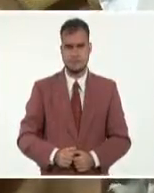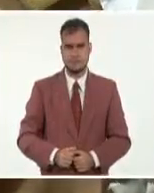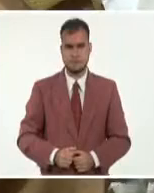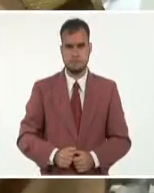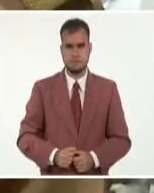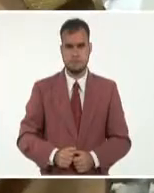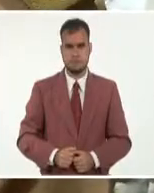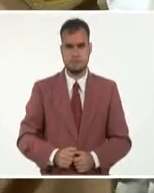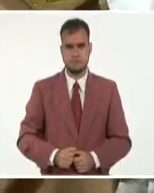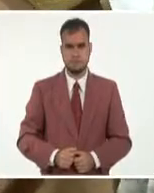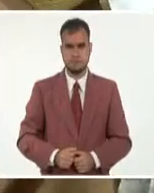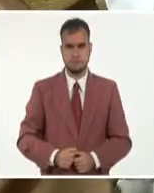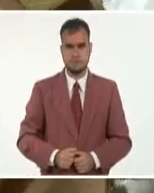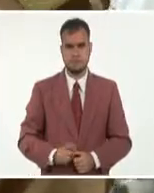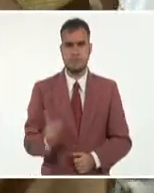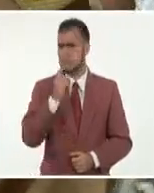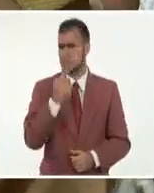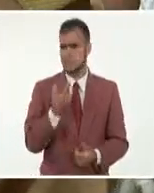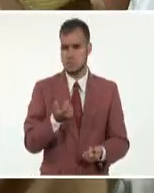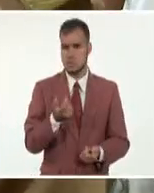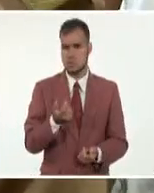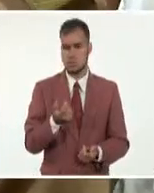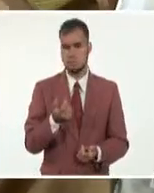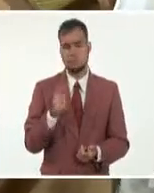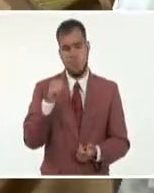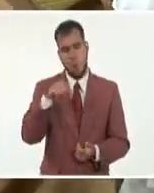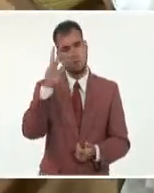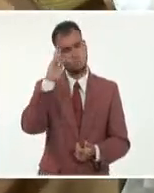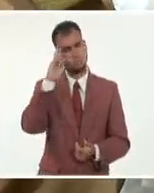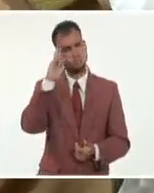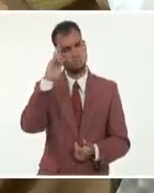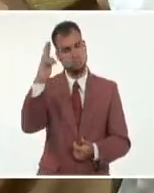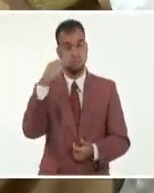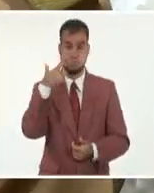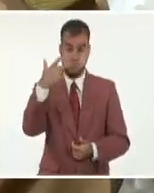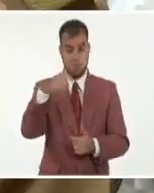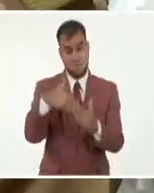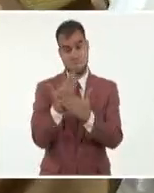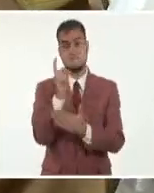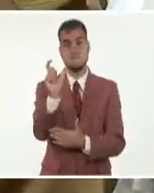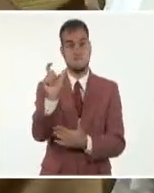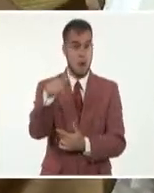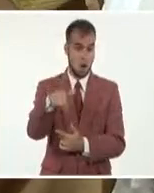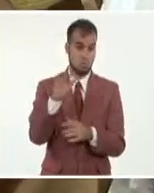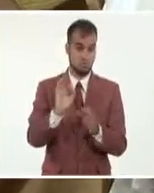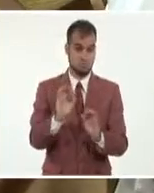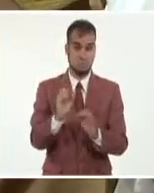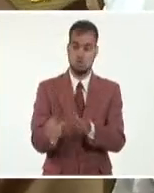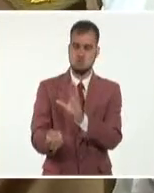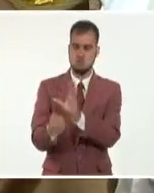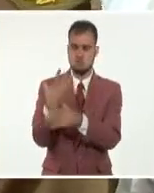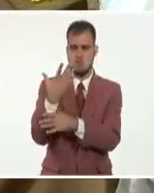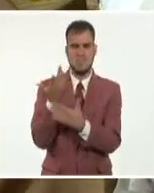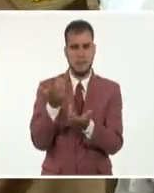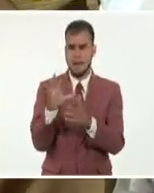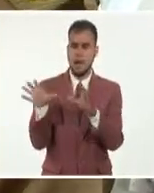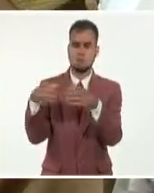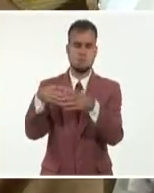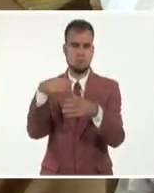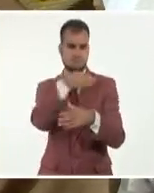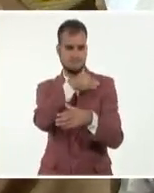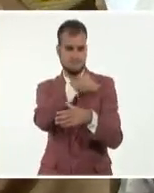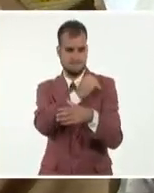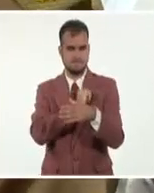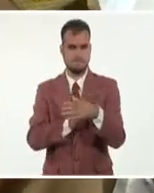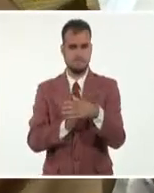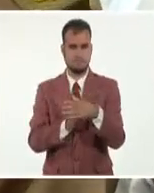en este día de recordación de la formación de los ejércitos, que fue el